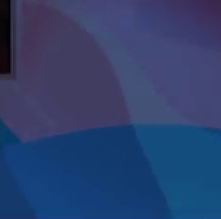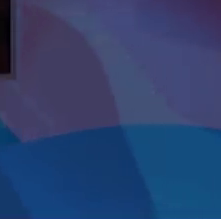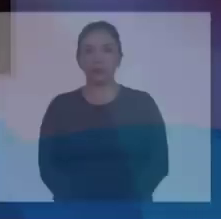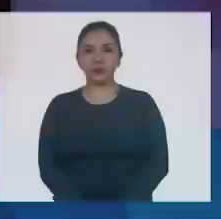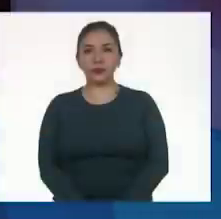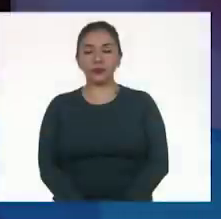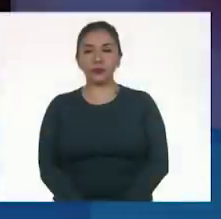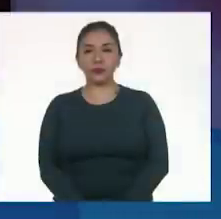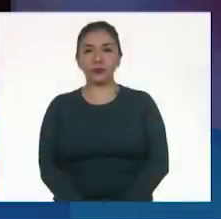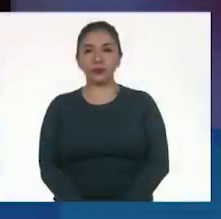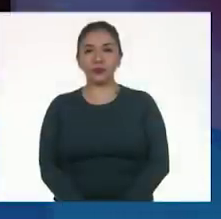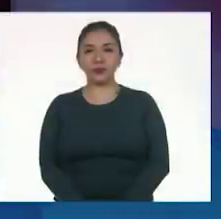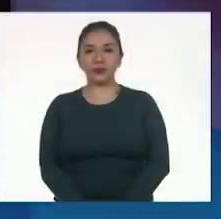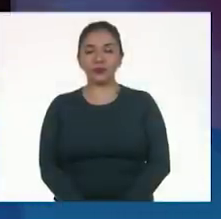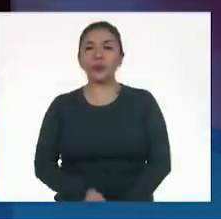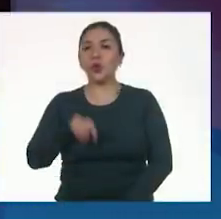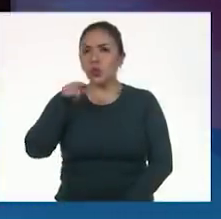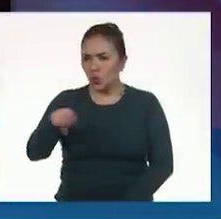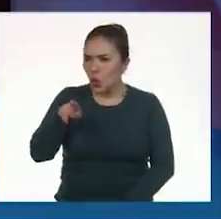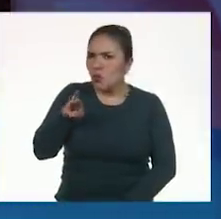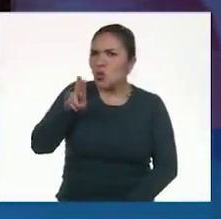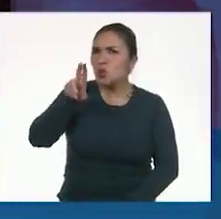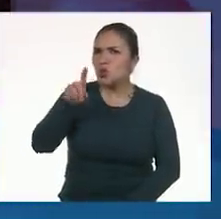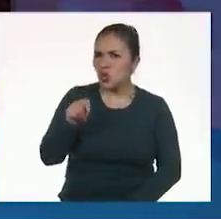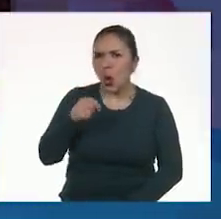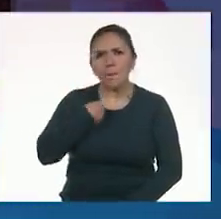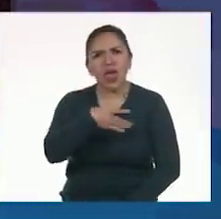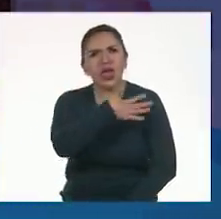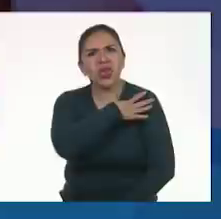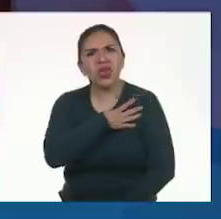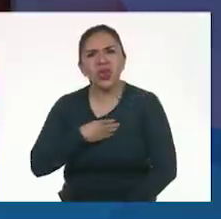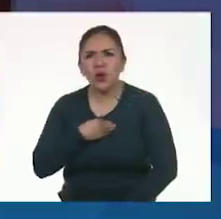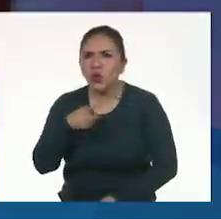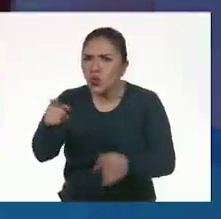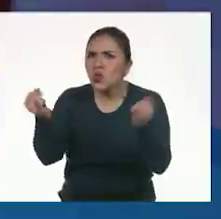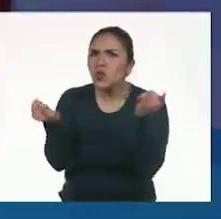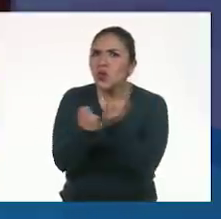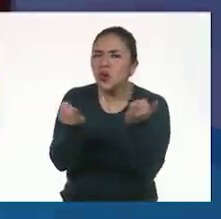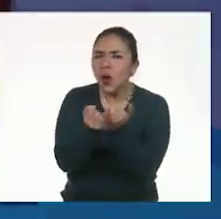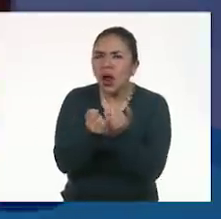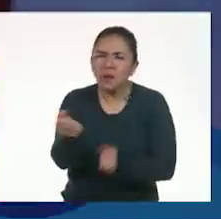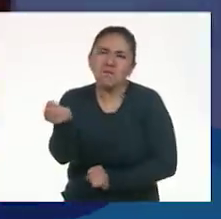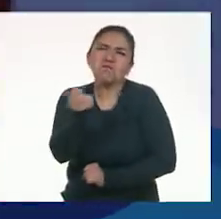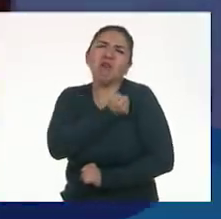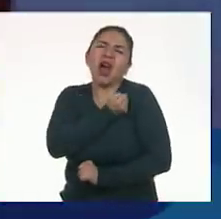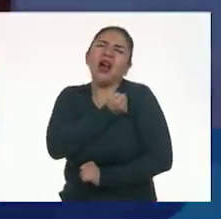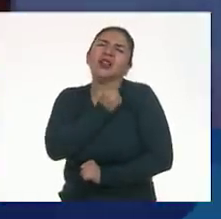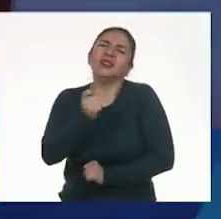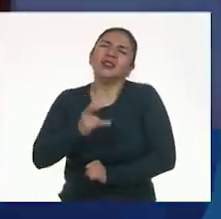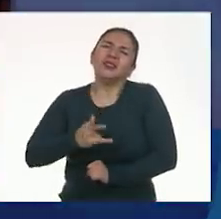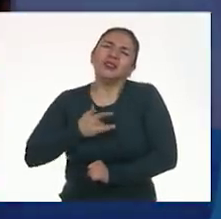¿Y tú también, Bruto, hijo mío?, dice Julio César mientras agoniza apuñalado.